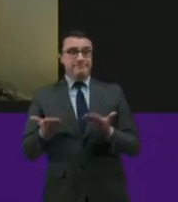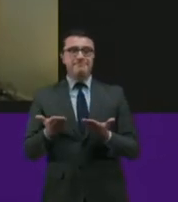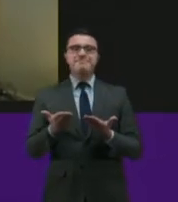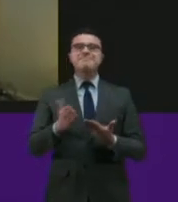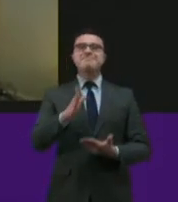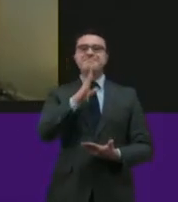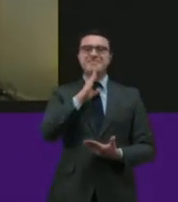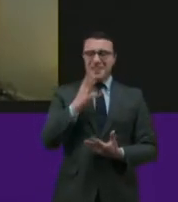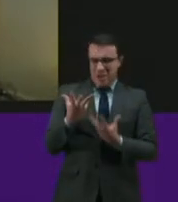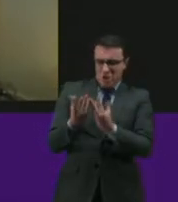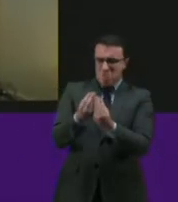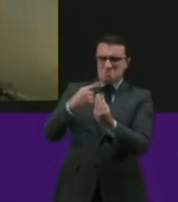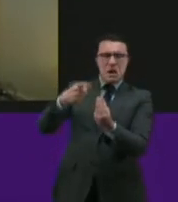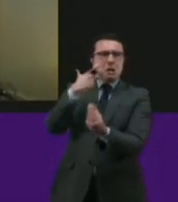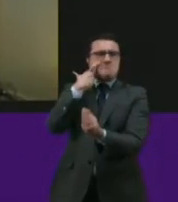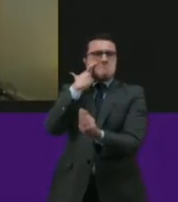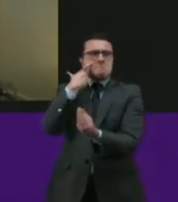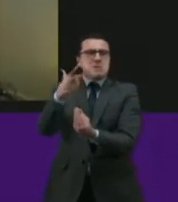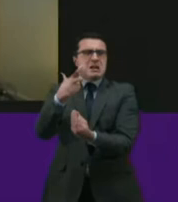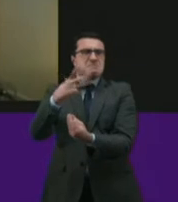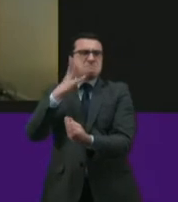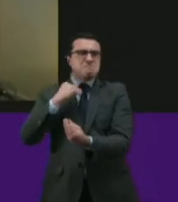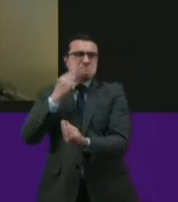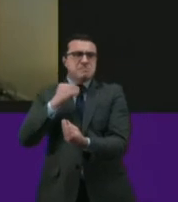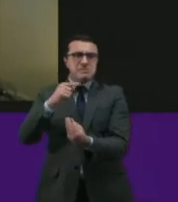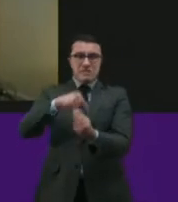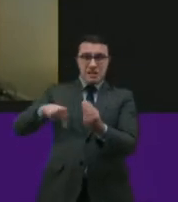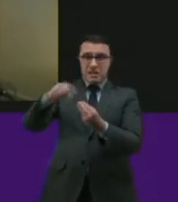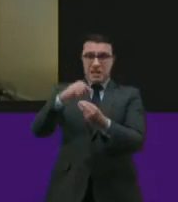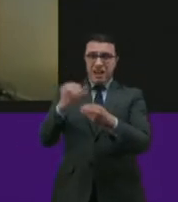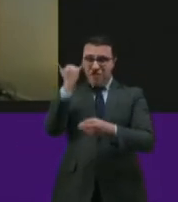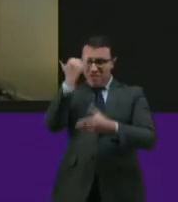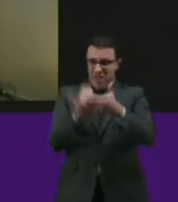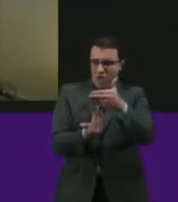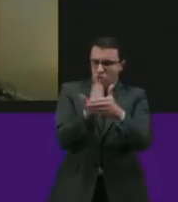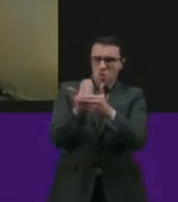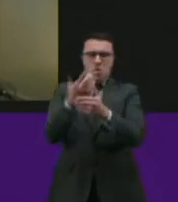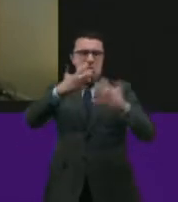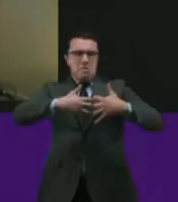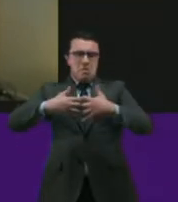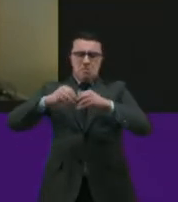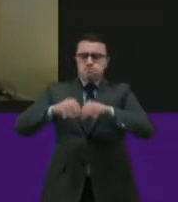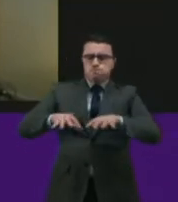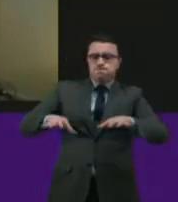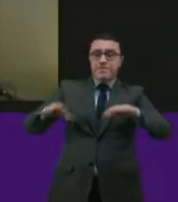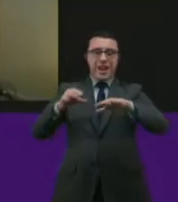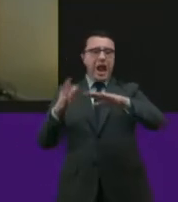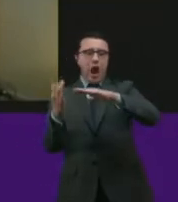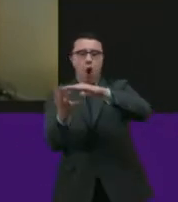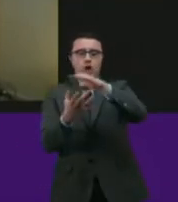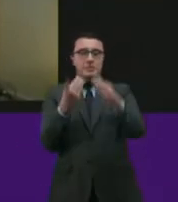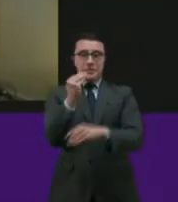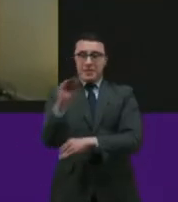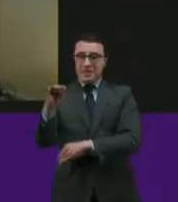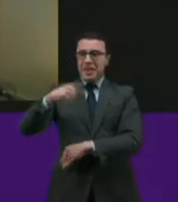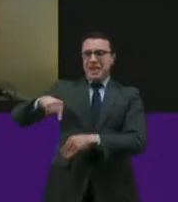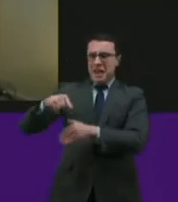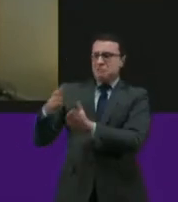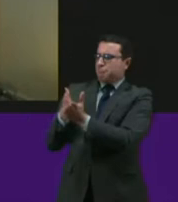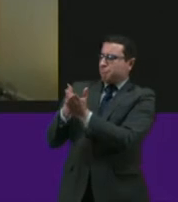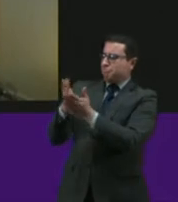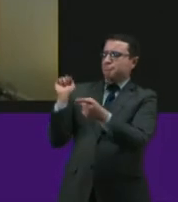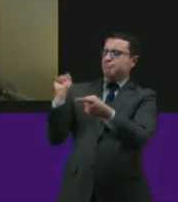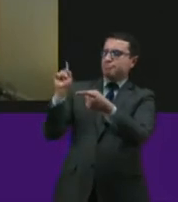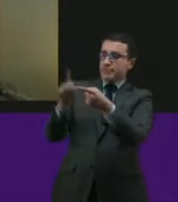más crack, a estos emprendedores o personas del ecosistema que ya llevan un tiempito más largo en esto, que han pasado